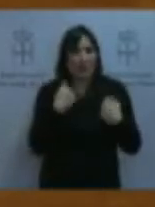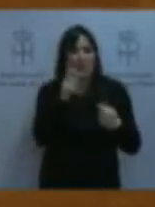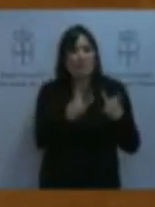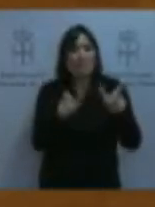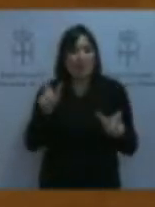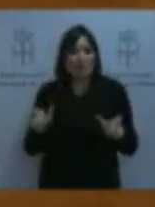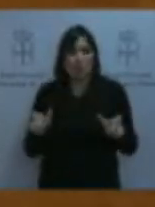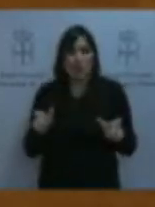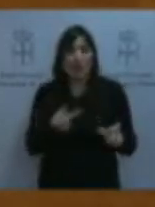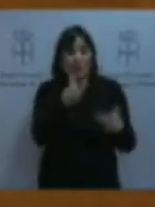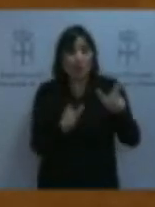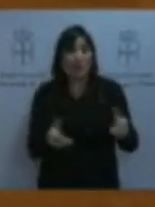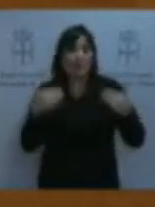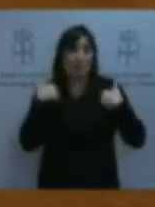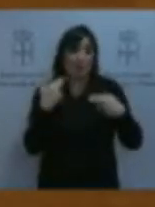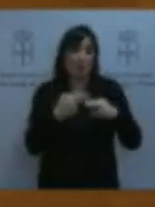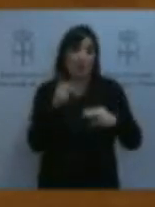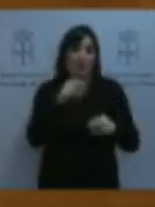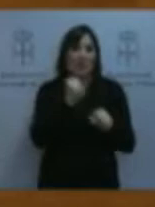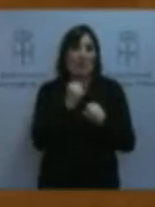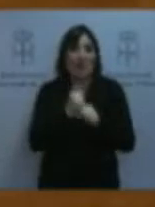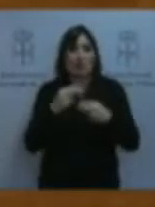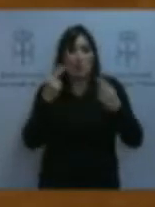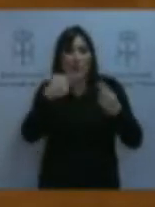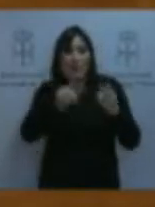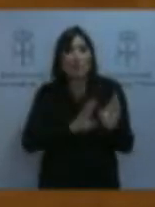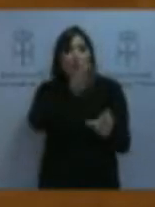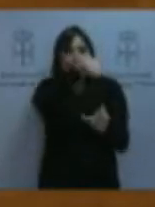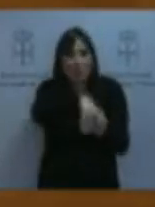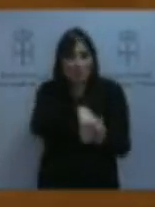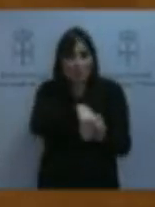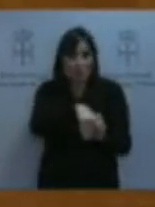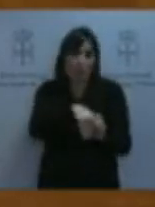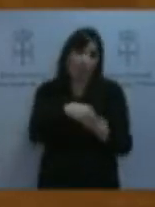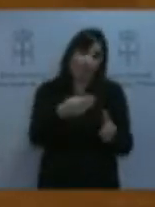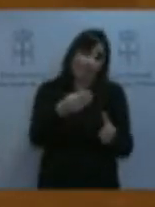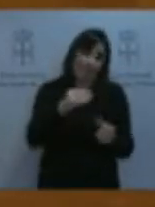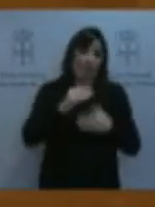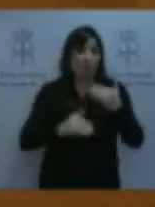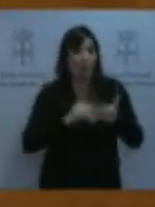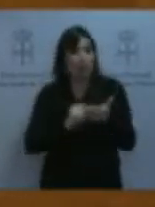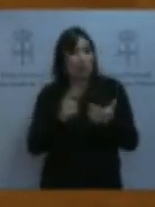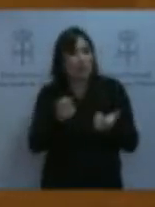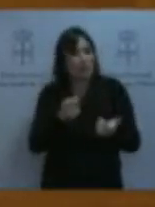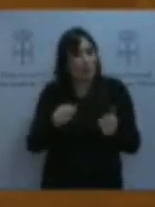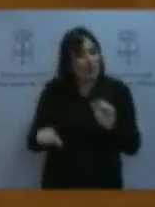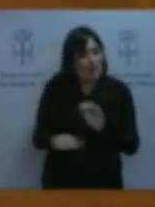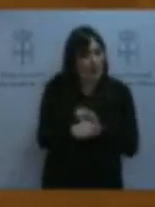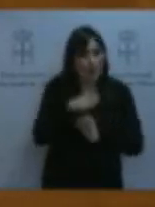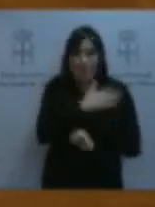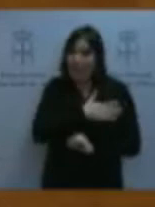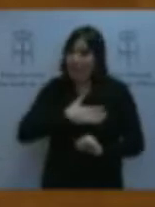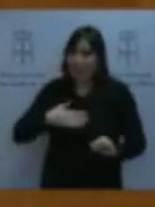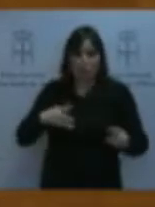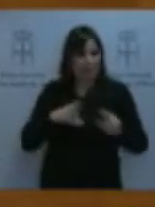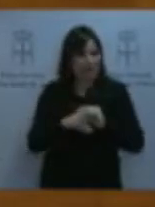que intervengan de forma dolosa o negligente en procesos de contratación fraudulenta, porque queremos acabar con determinadas prácticas y